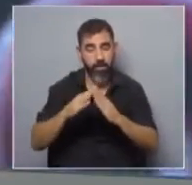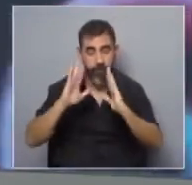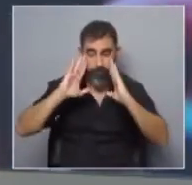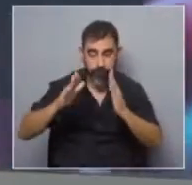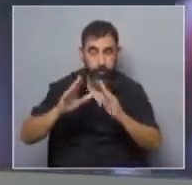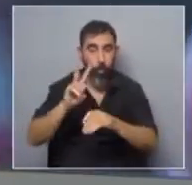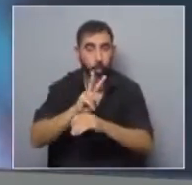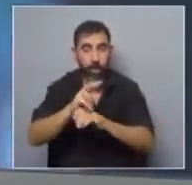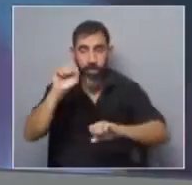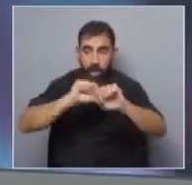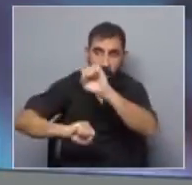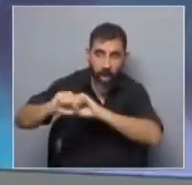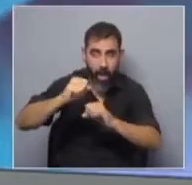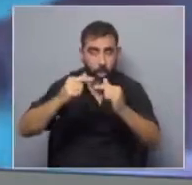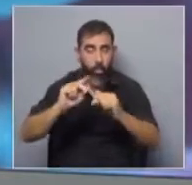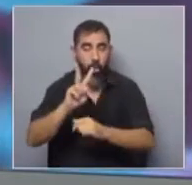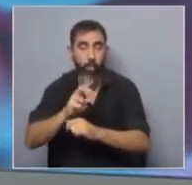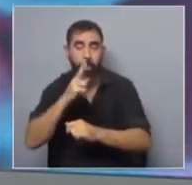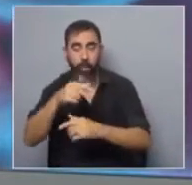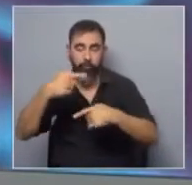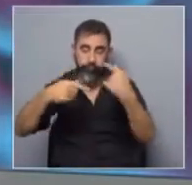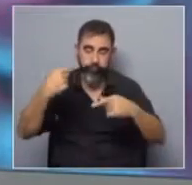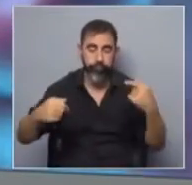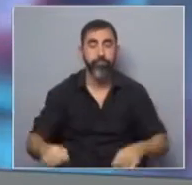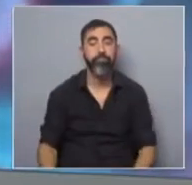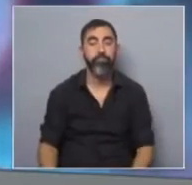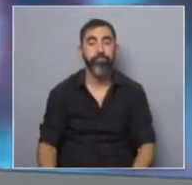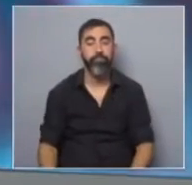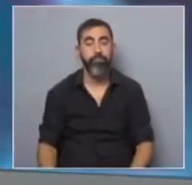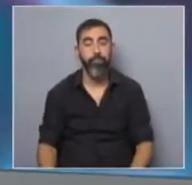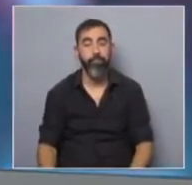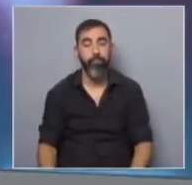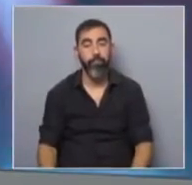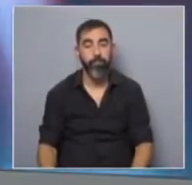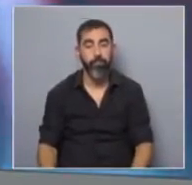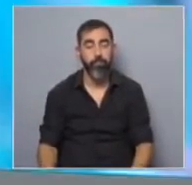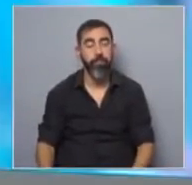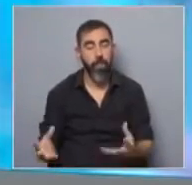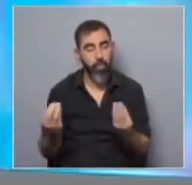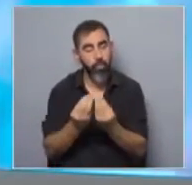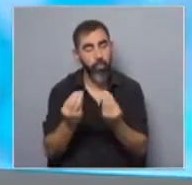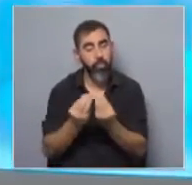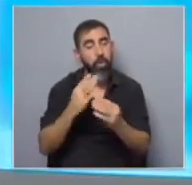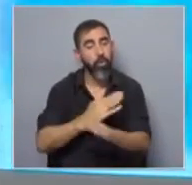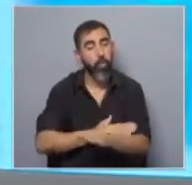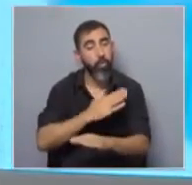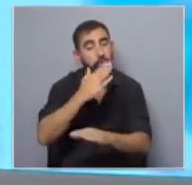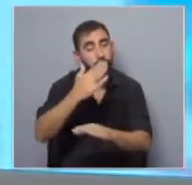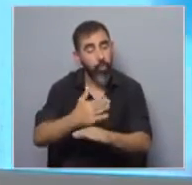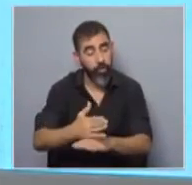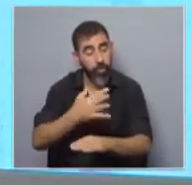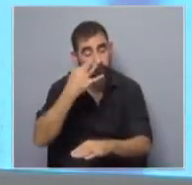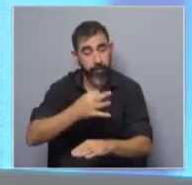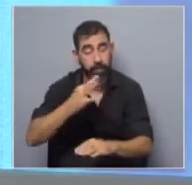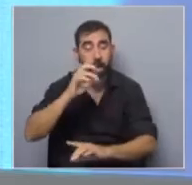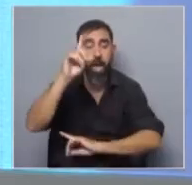dedicadas a los cuidados en el hogar entre hombres y mujeres. Entonces creo que hay muchas secuelas de estas que fueron, a